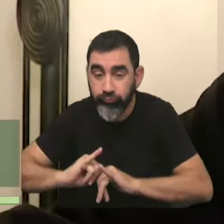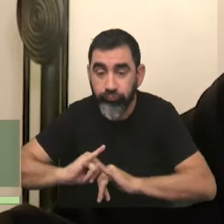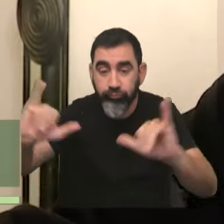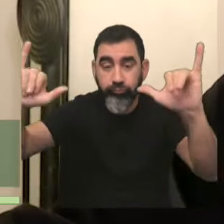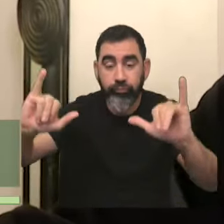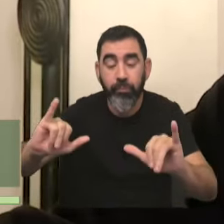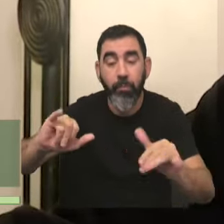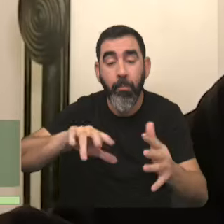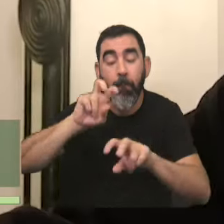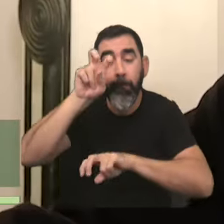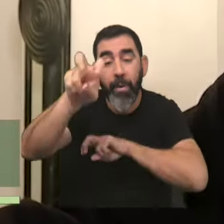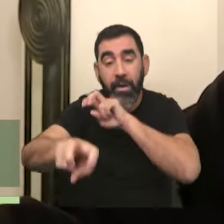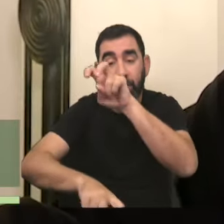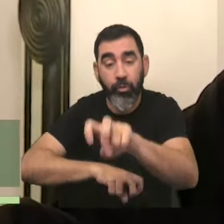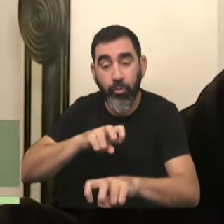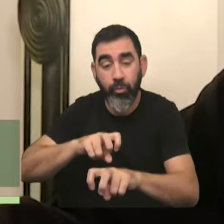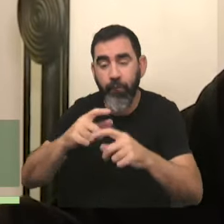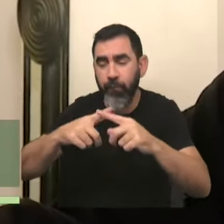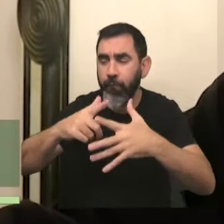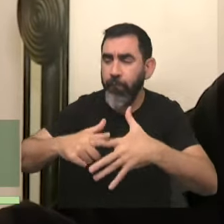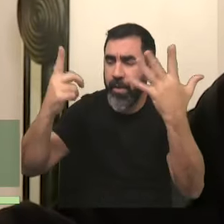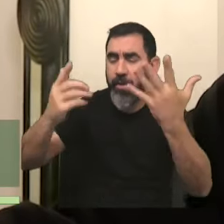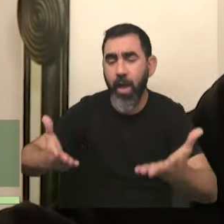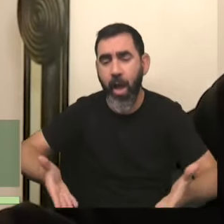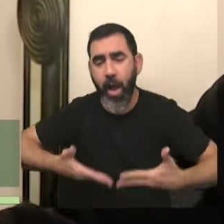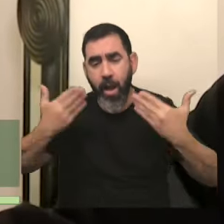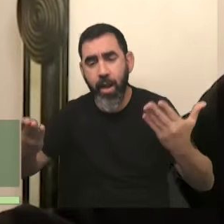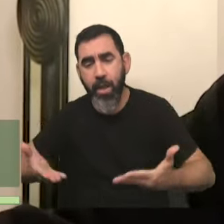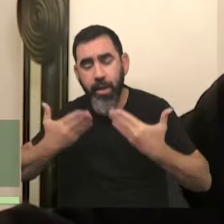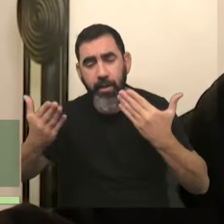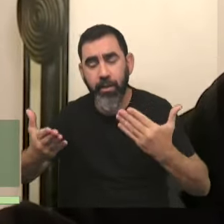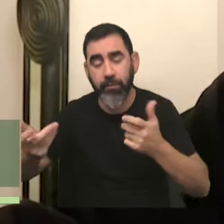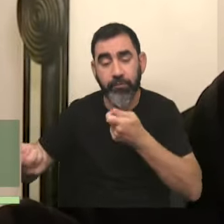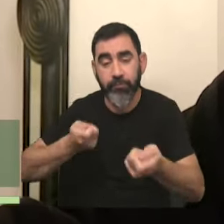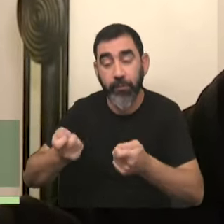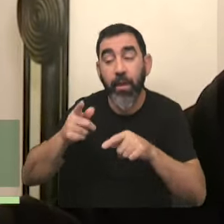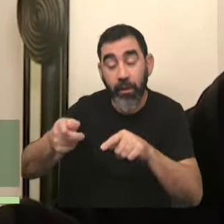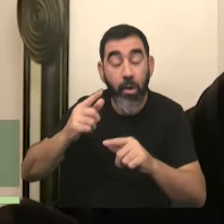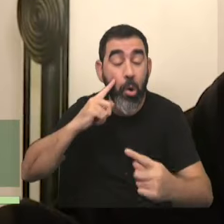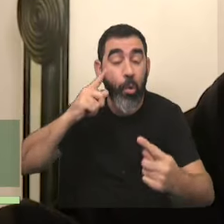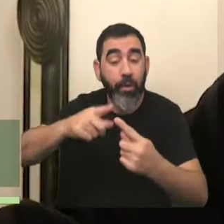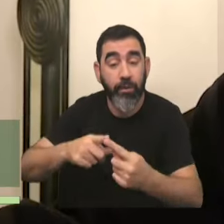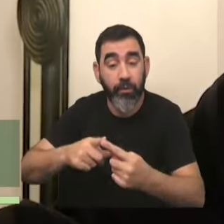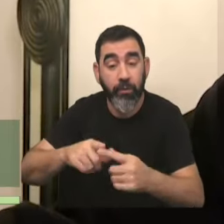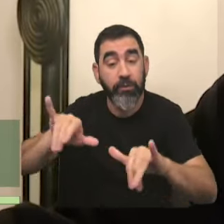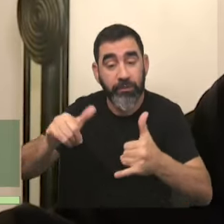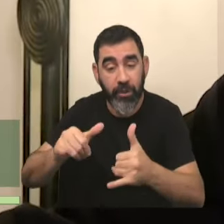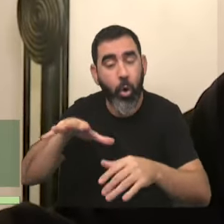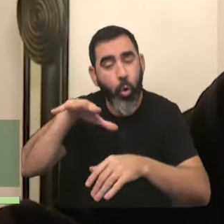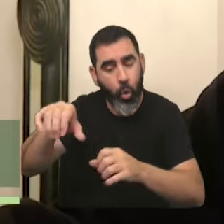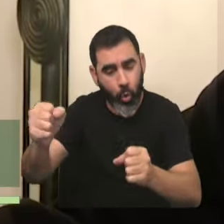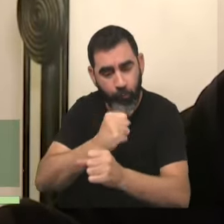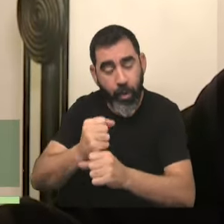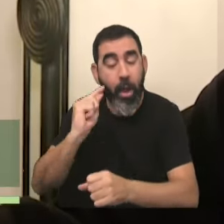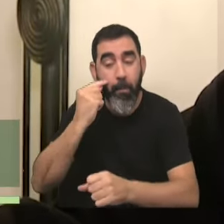allí en el parque rodó con mucha fiesta con alegría como nos gusta con los aites ahí la intención nuestra ya ya está confirmada